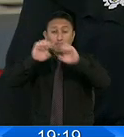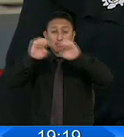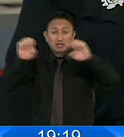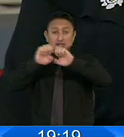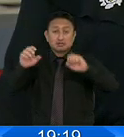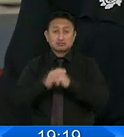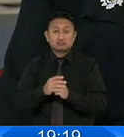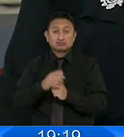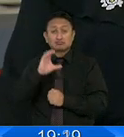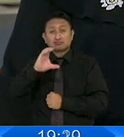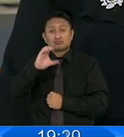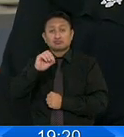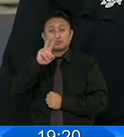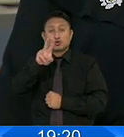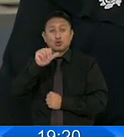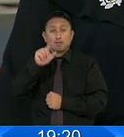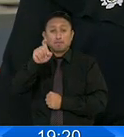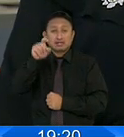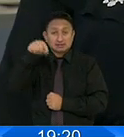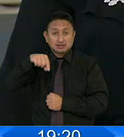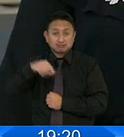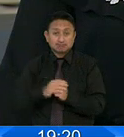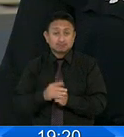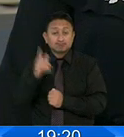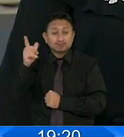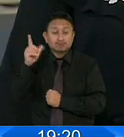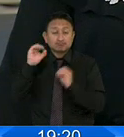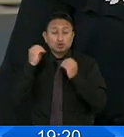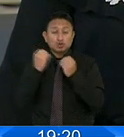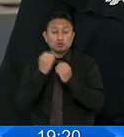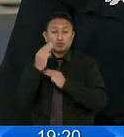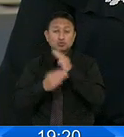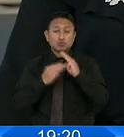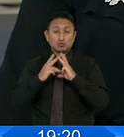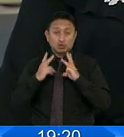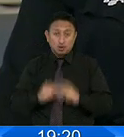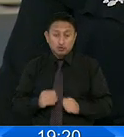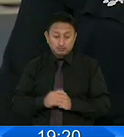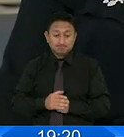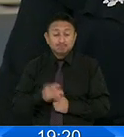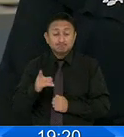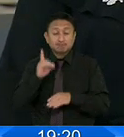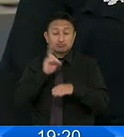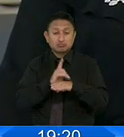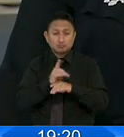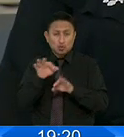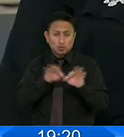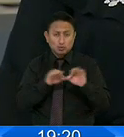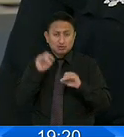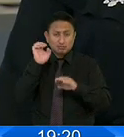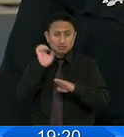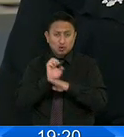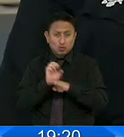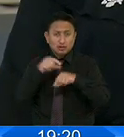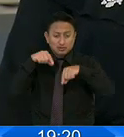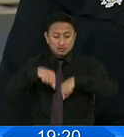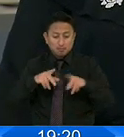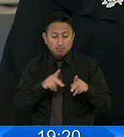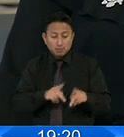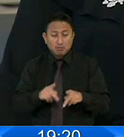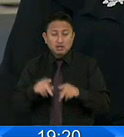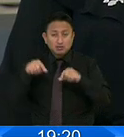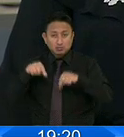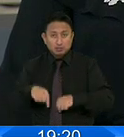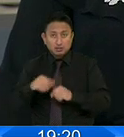iniciativa COVAX, que lidera la Organización Mundial de la Salud. Expertos señalan que el país tiene que prepararse para la cadena